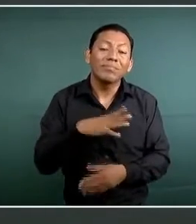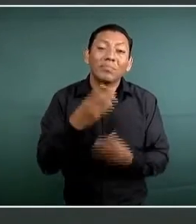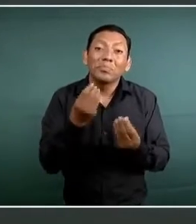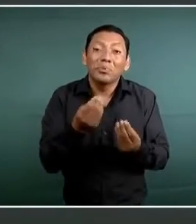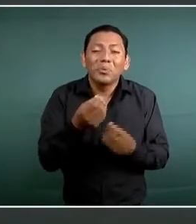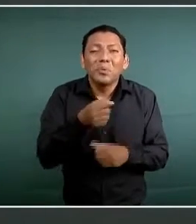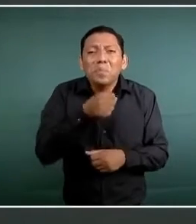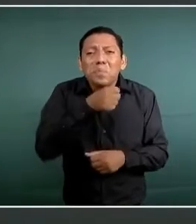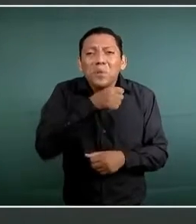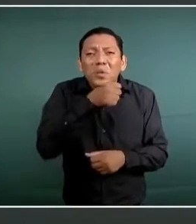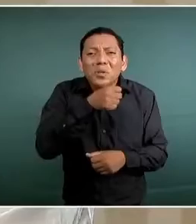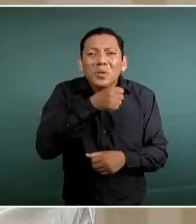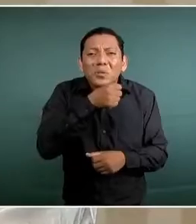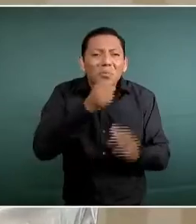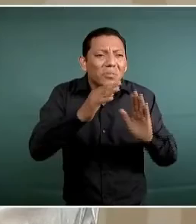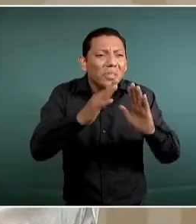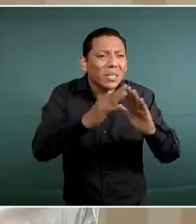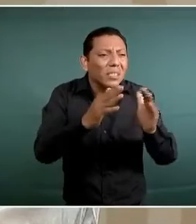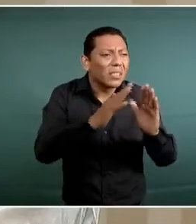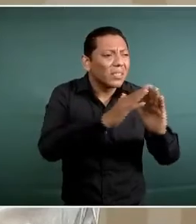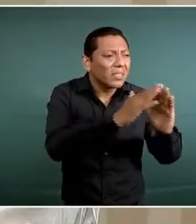asilos de ancianos